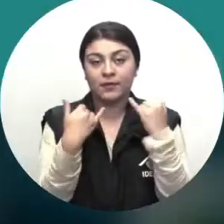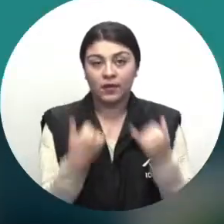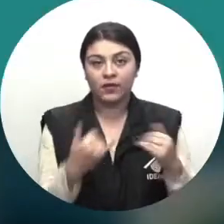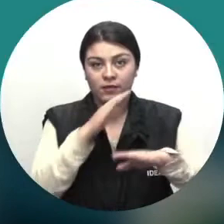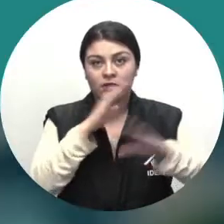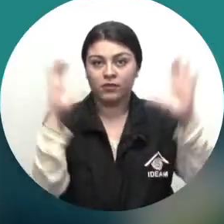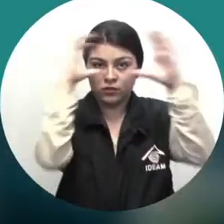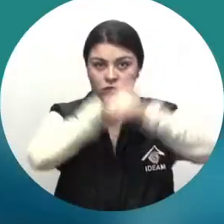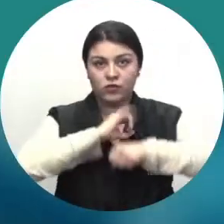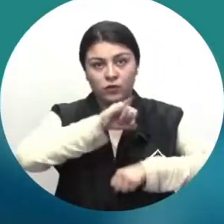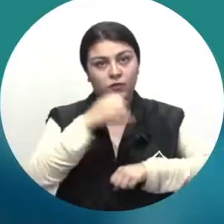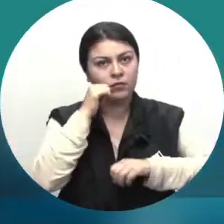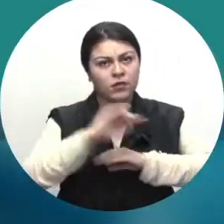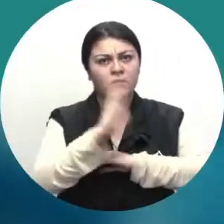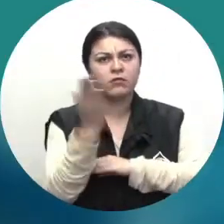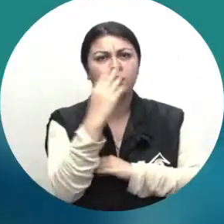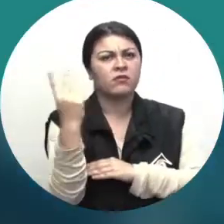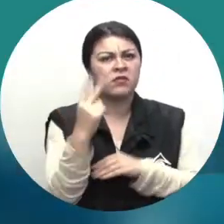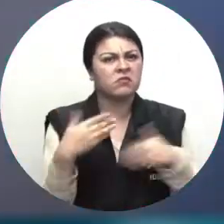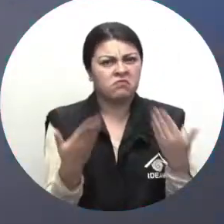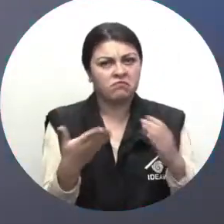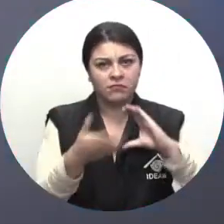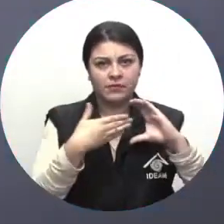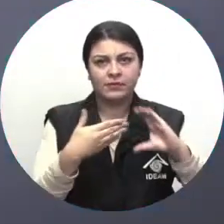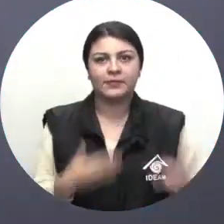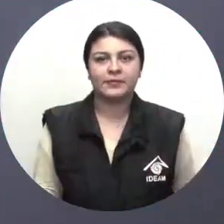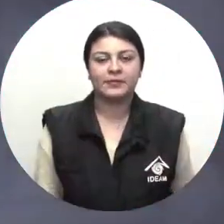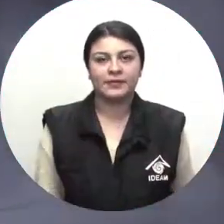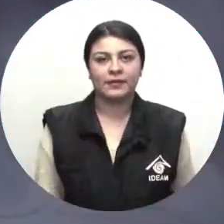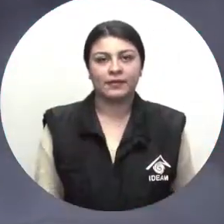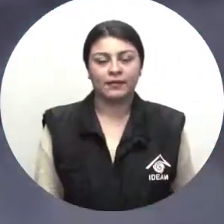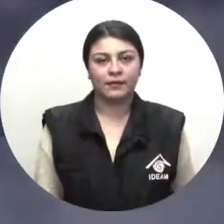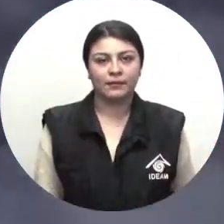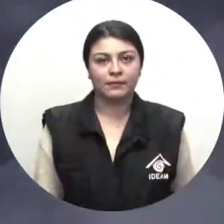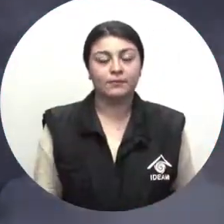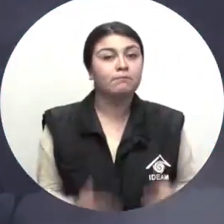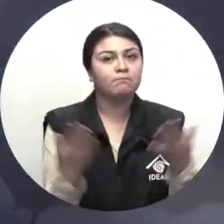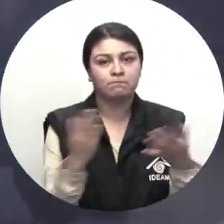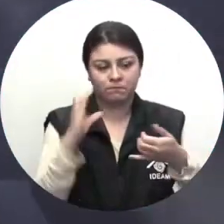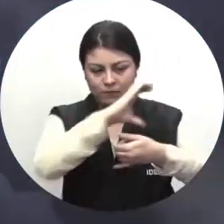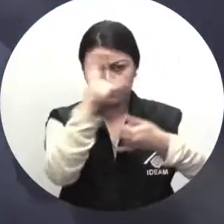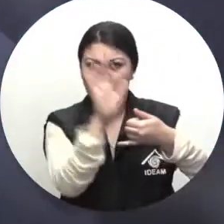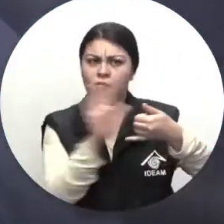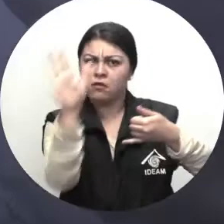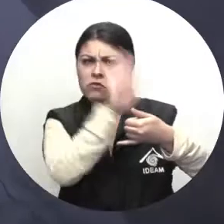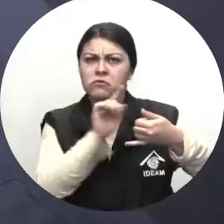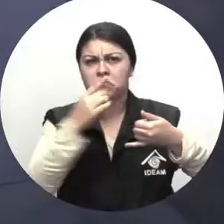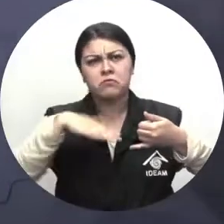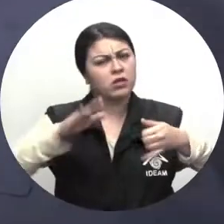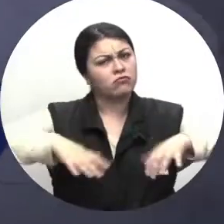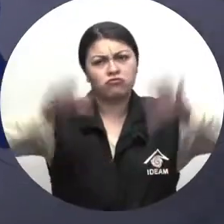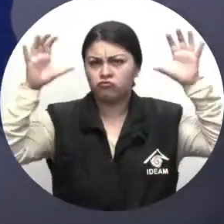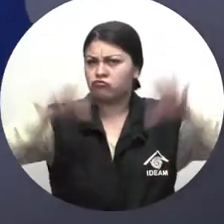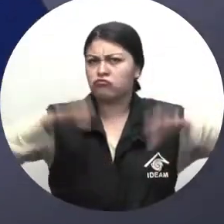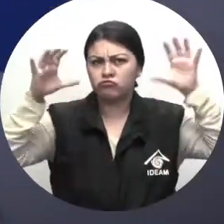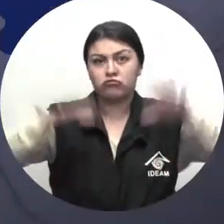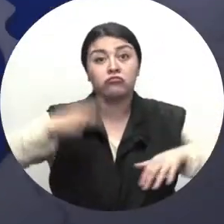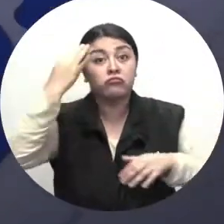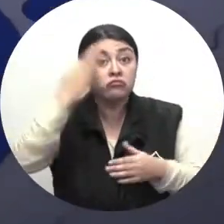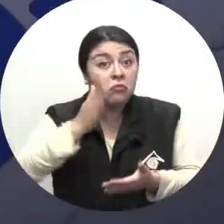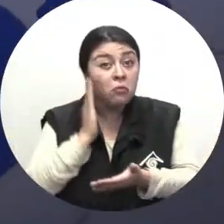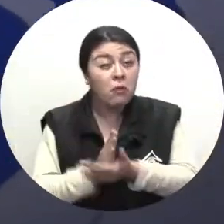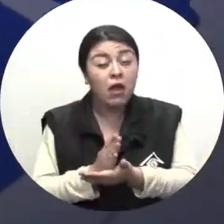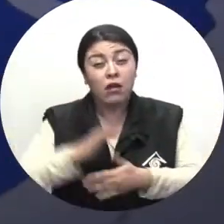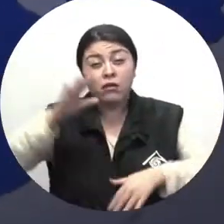Pronóstico del tiempo para la noche del jueves y la madrugada del viernes. En el Caribe se estiman condiciones de tiempo seco,